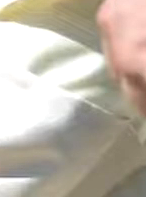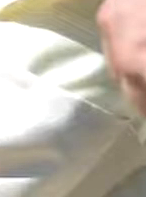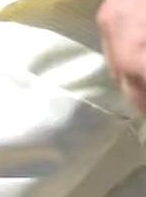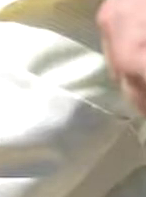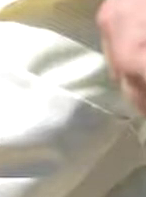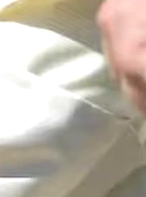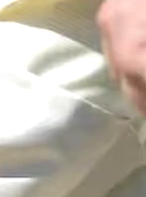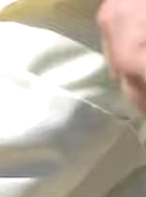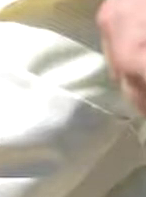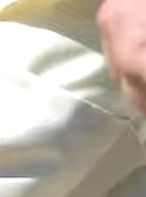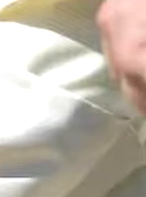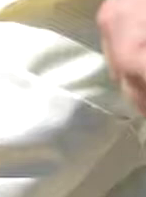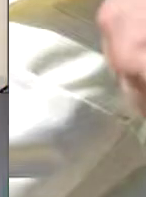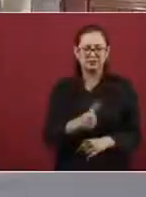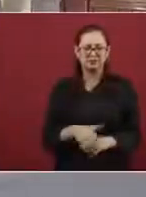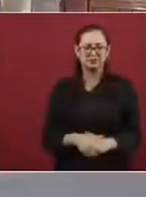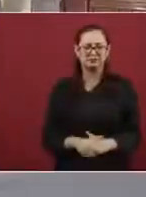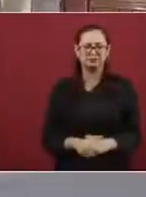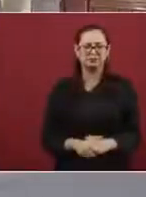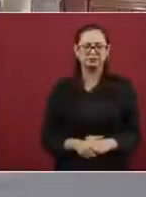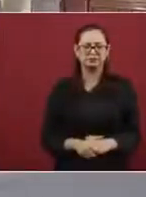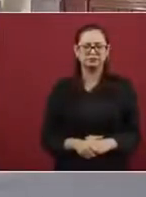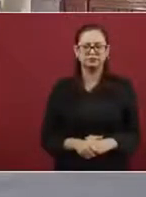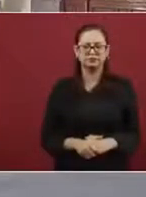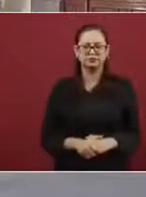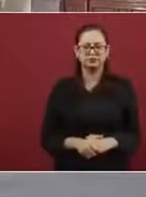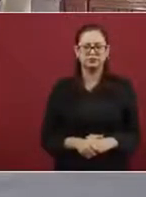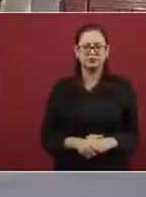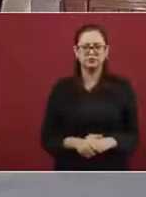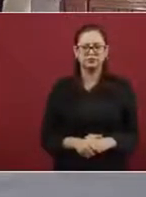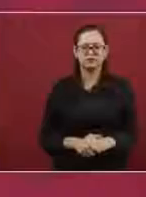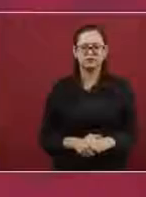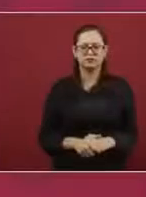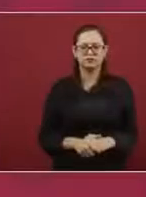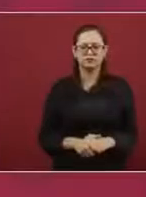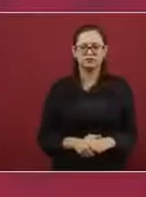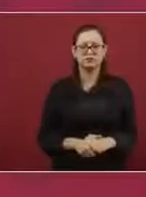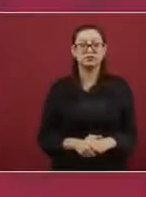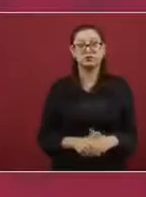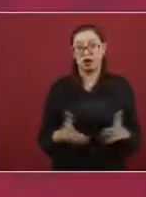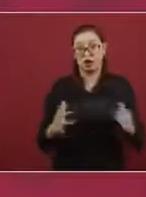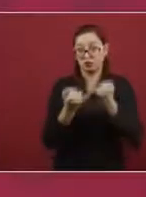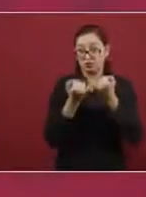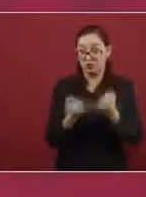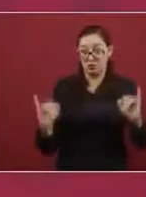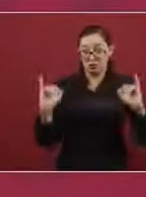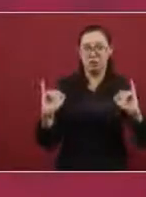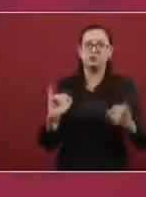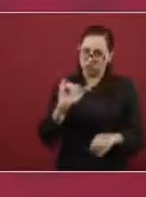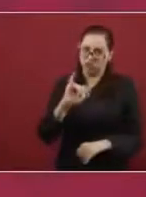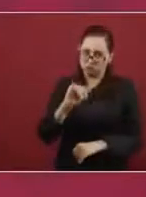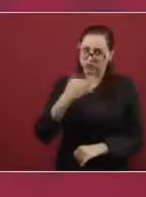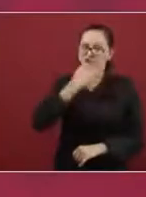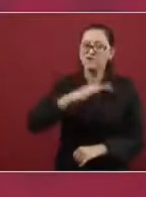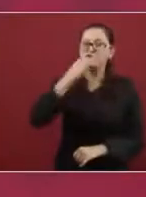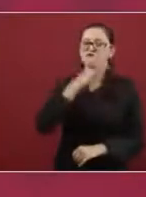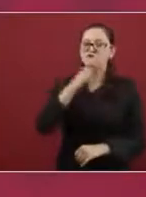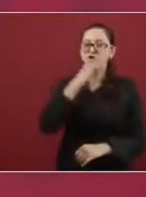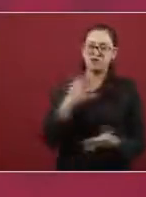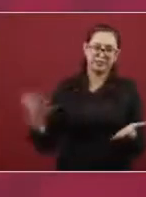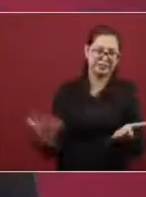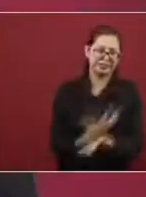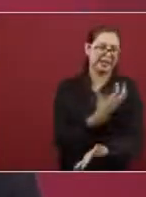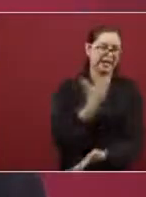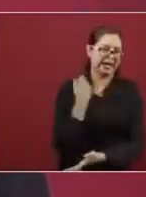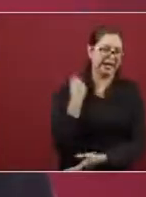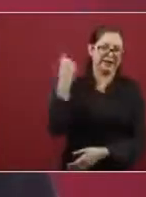dar prioridad a otras naciones. La respuesta del Papa fue hecha pública este martes, un día después de que el presidente López Obrador solicitó